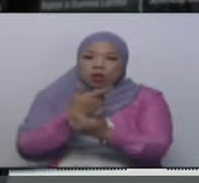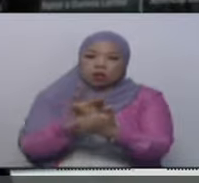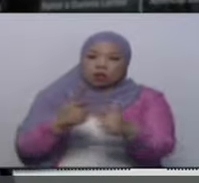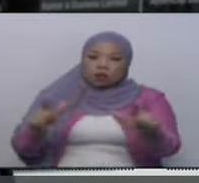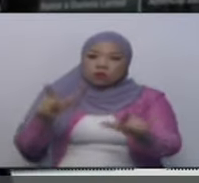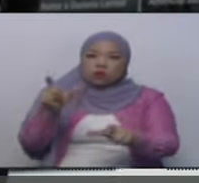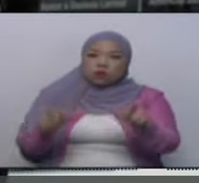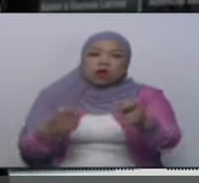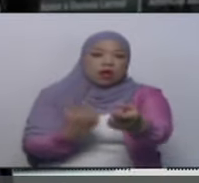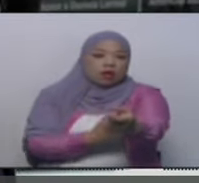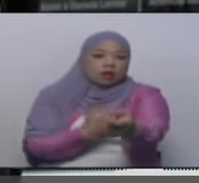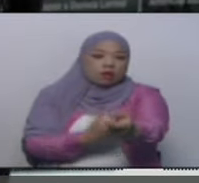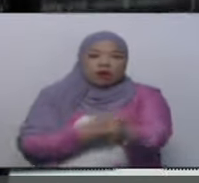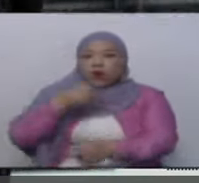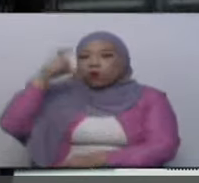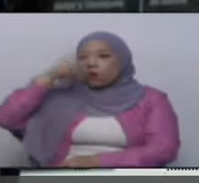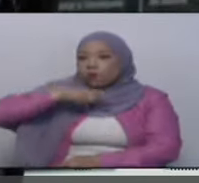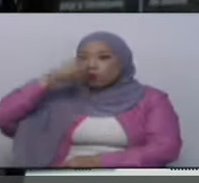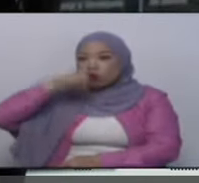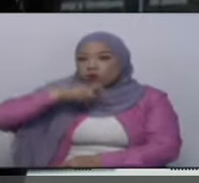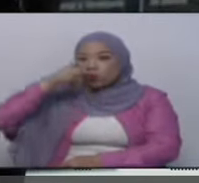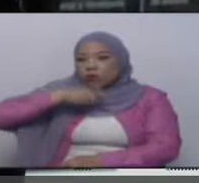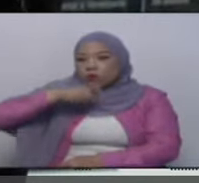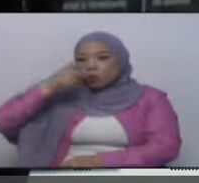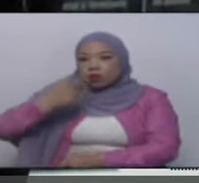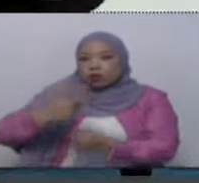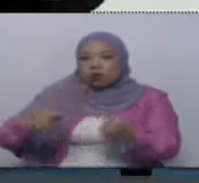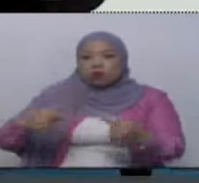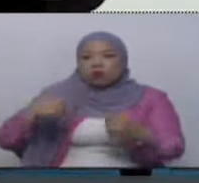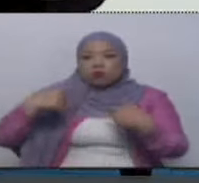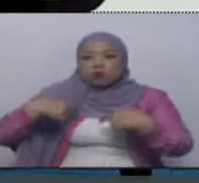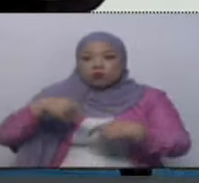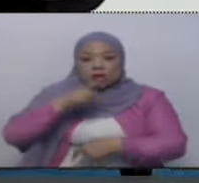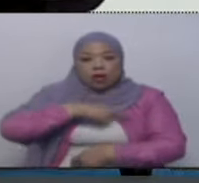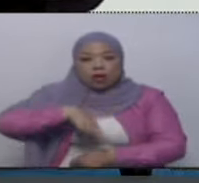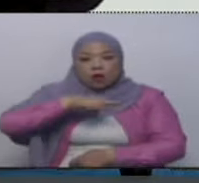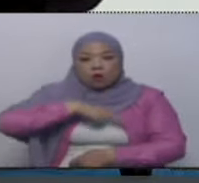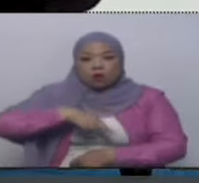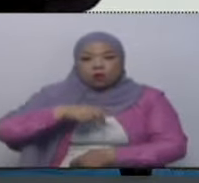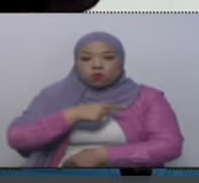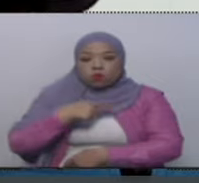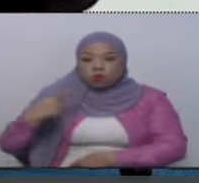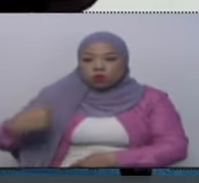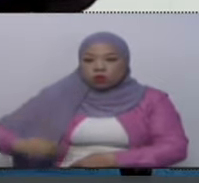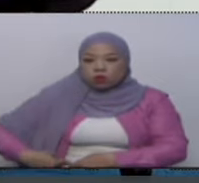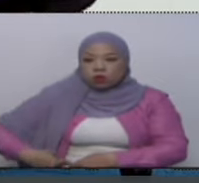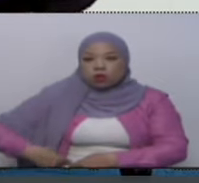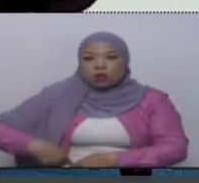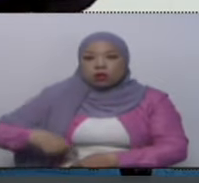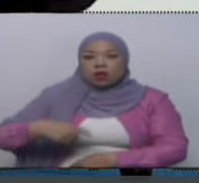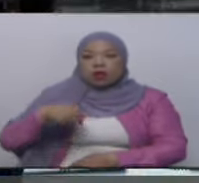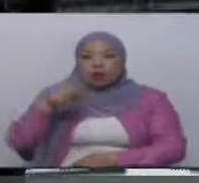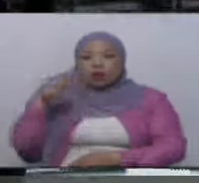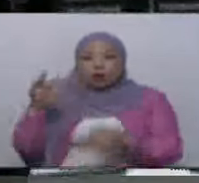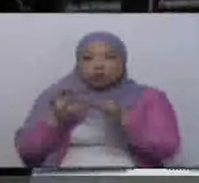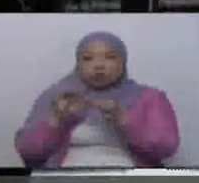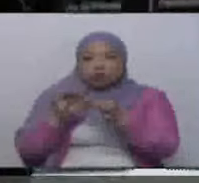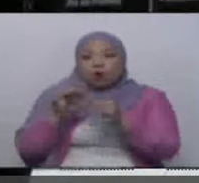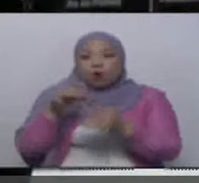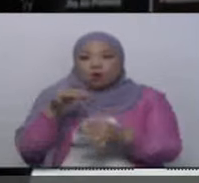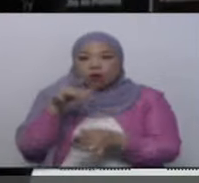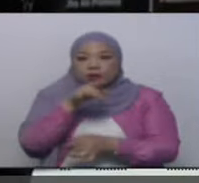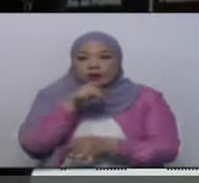a nuestros hermanos judíos de los campos de concentración? El ejército rojo de la Unión de Repúblicas Socialistas Soviéticas.